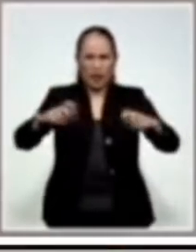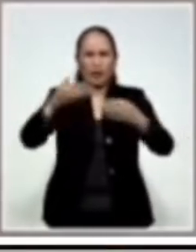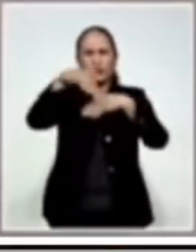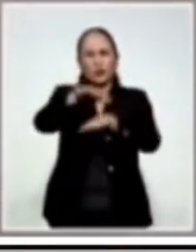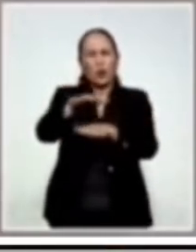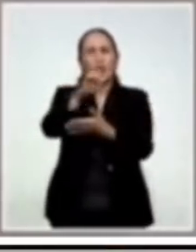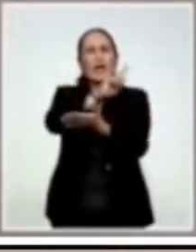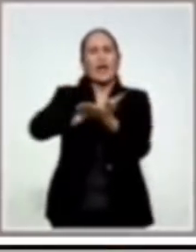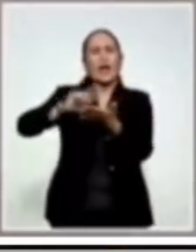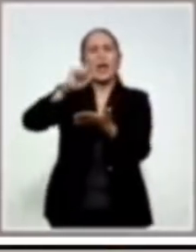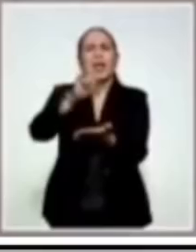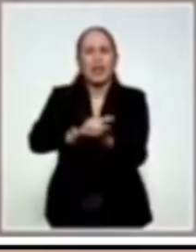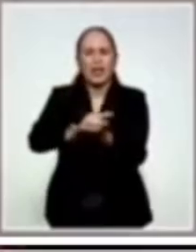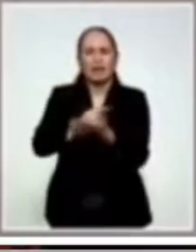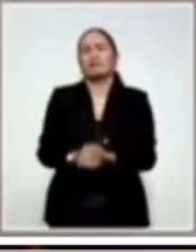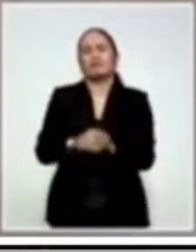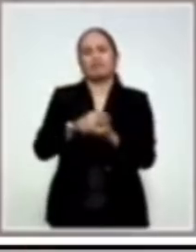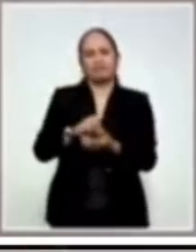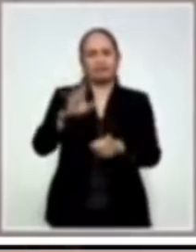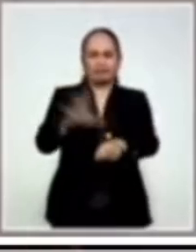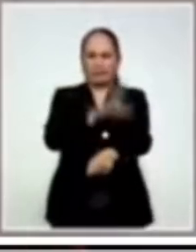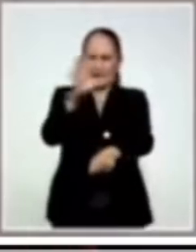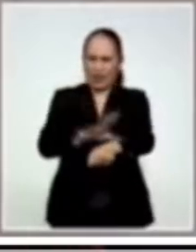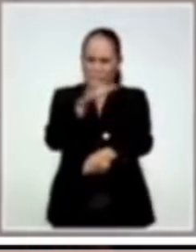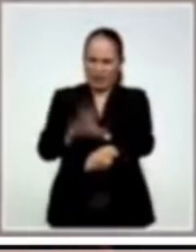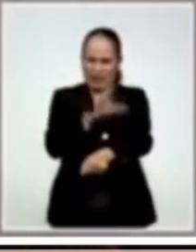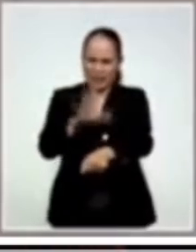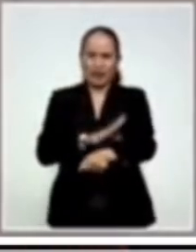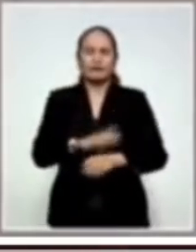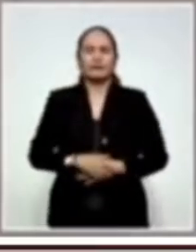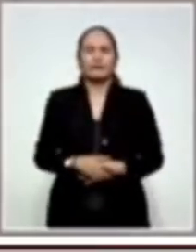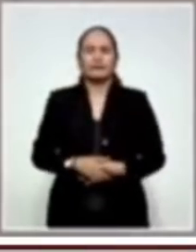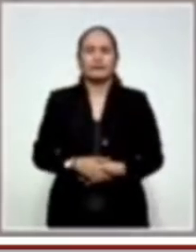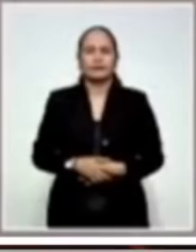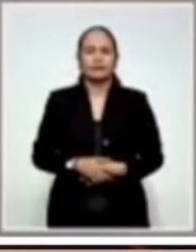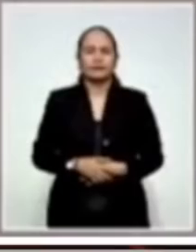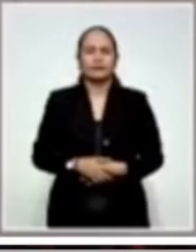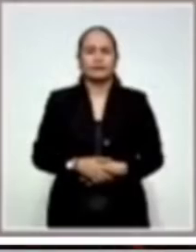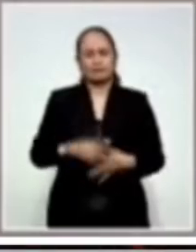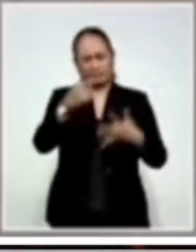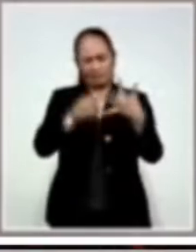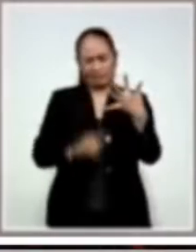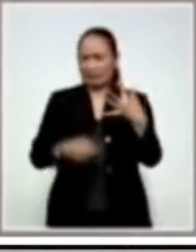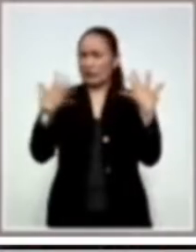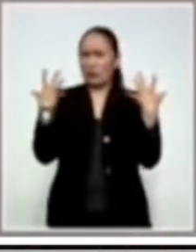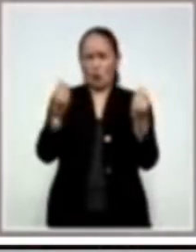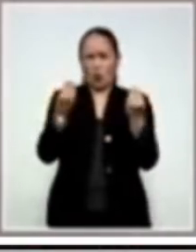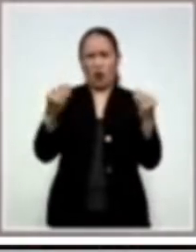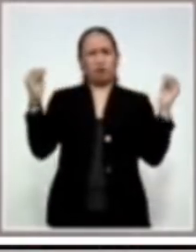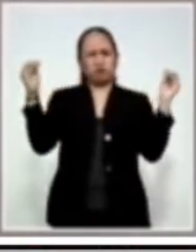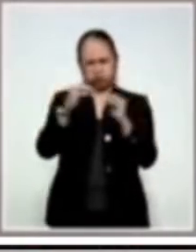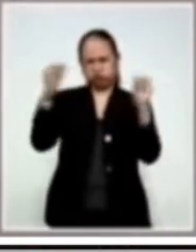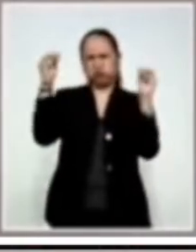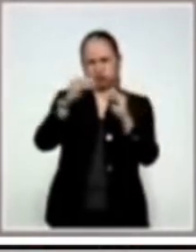de la Industria Eléctrica, en relación con la cual ha habido mucha controversia y se